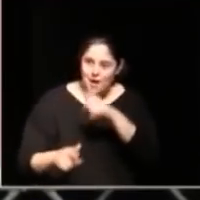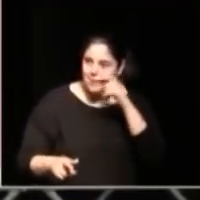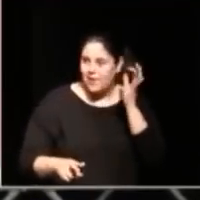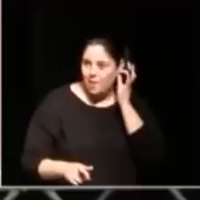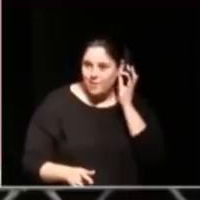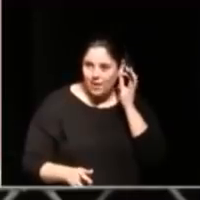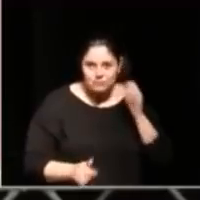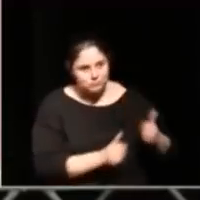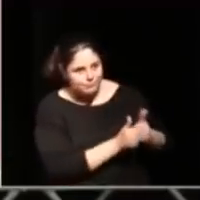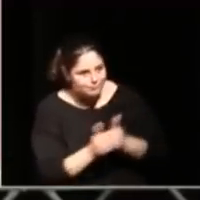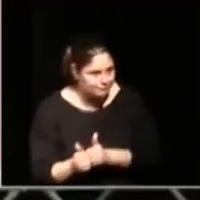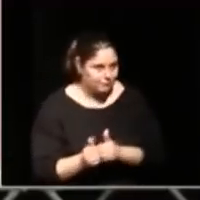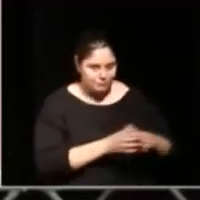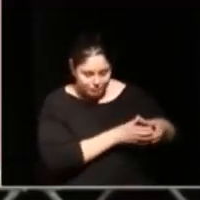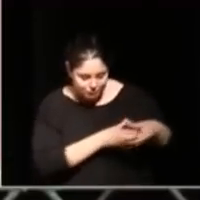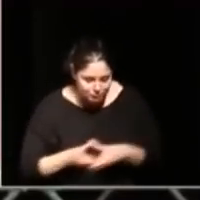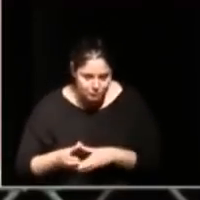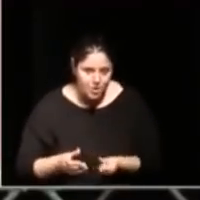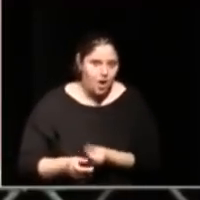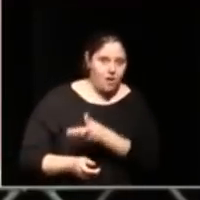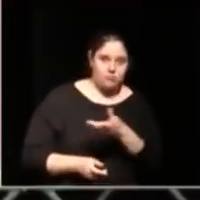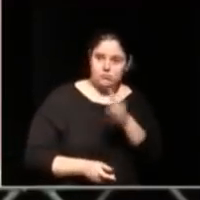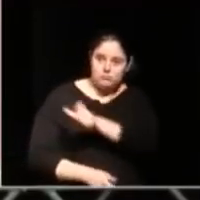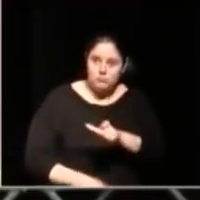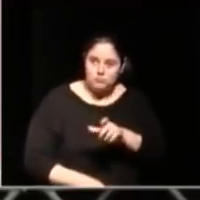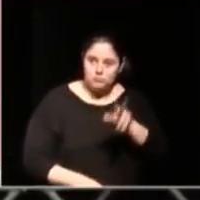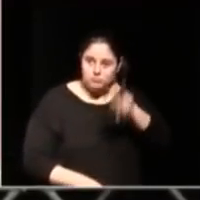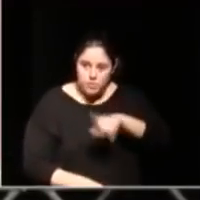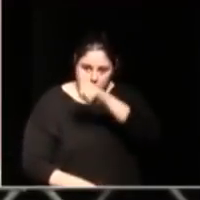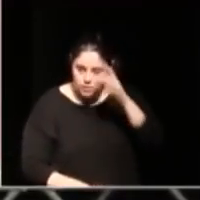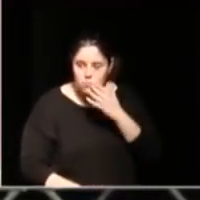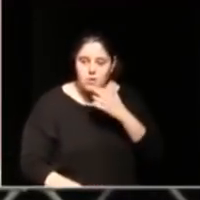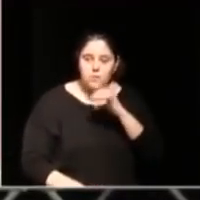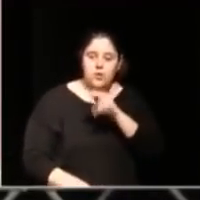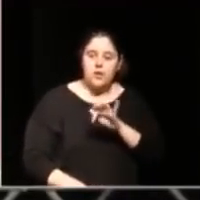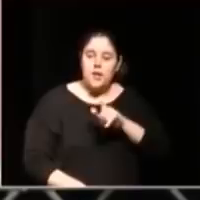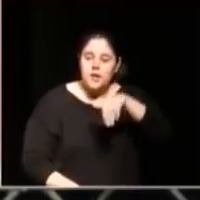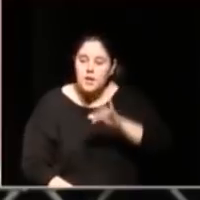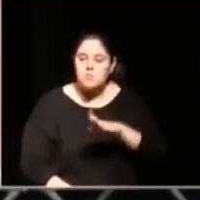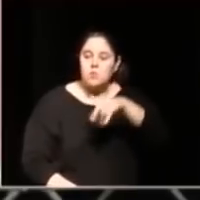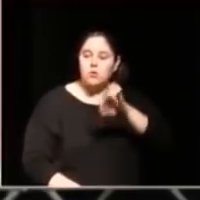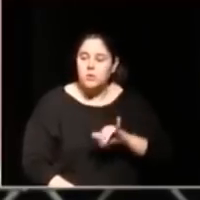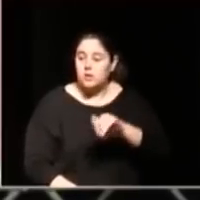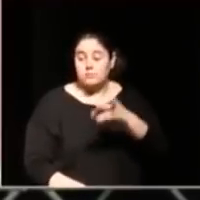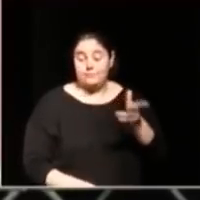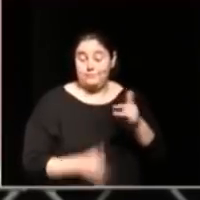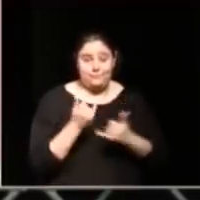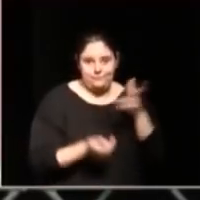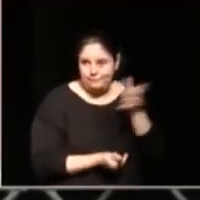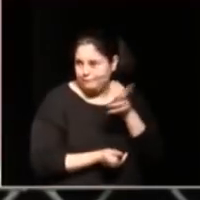acompañaran. Me acompañan unos cuantos madrileños como yo: Irene Montero, Íñigo Errejón, Miguel